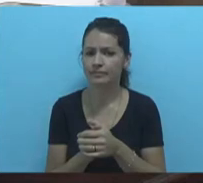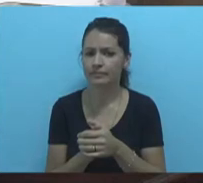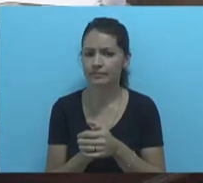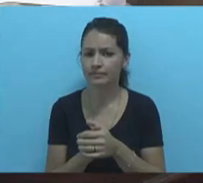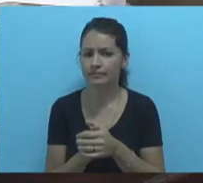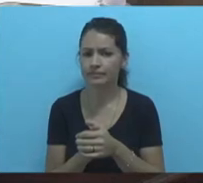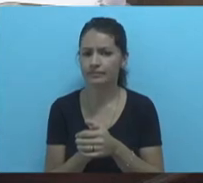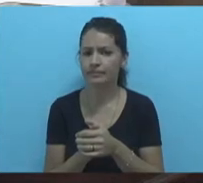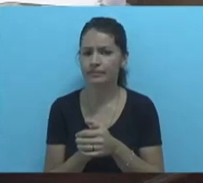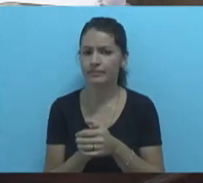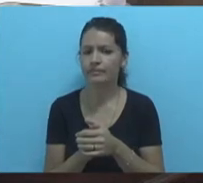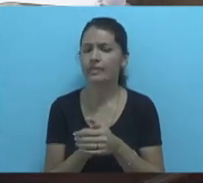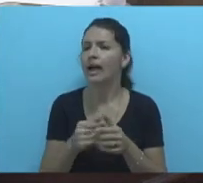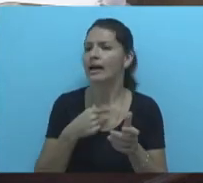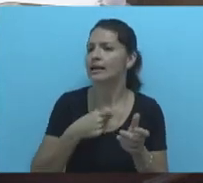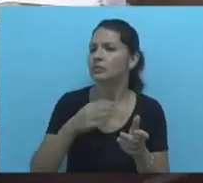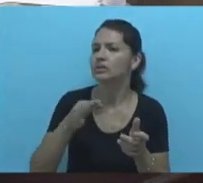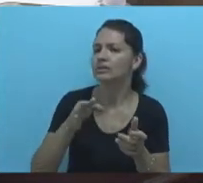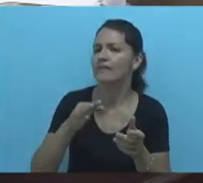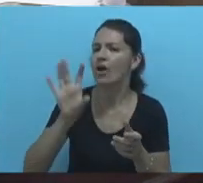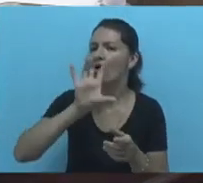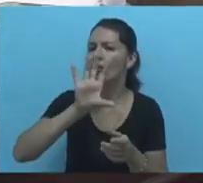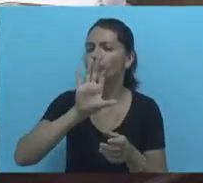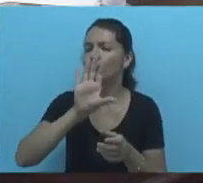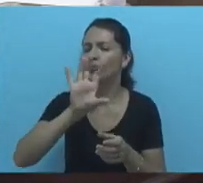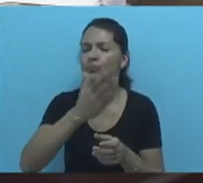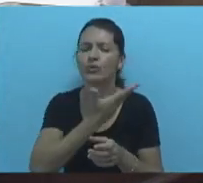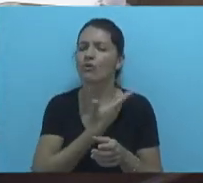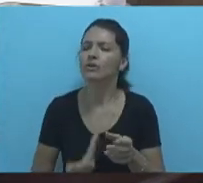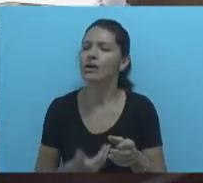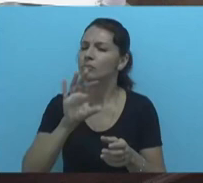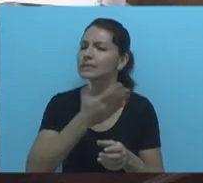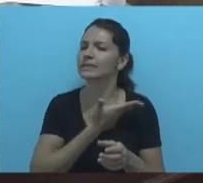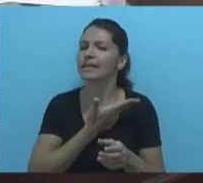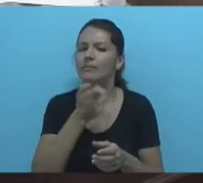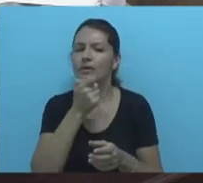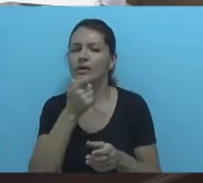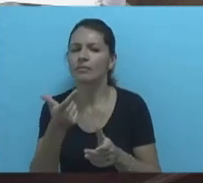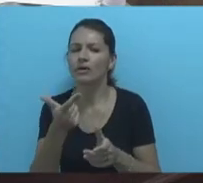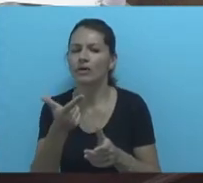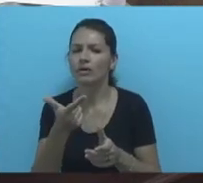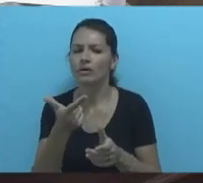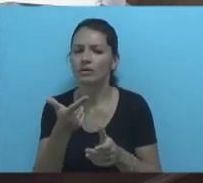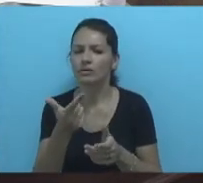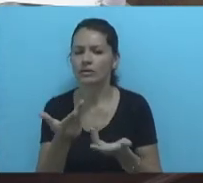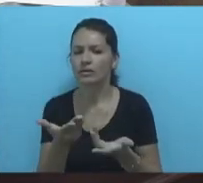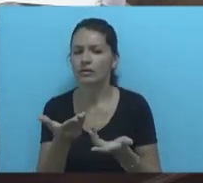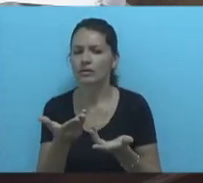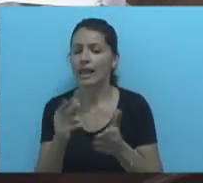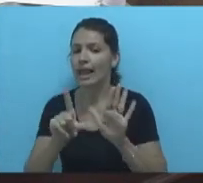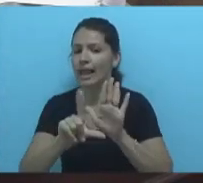autoría, ¿cuál es la posición del gobierno de la provincia de Santa Fe frente a la pérdida del Estado parlamentario